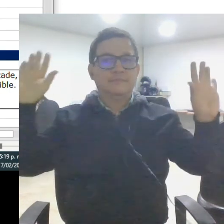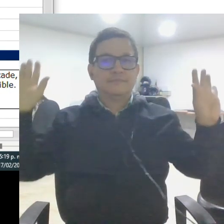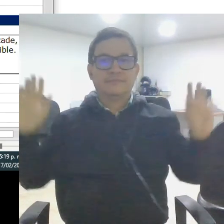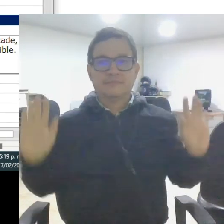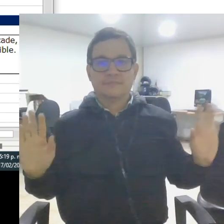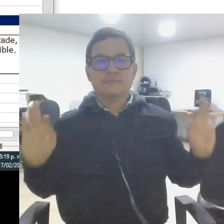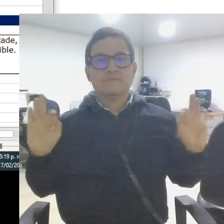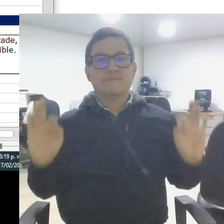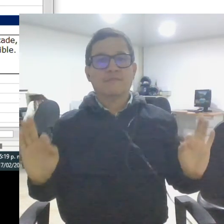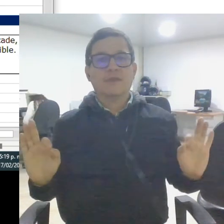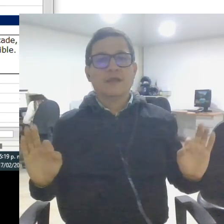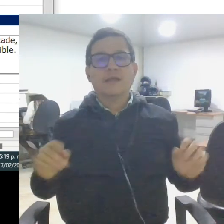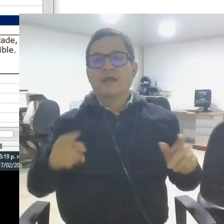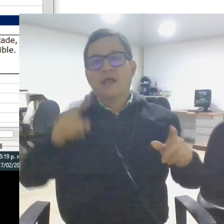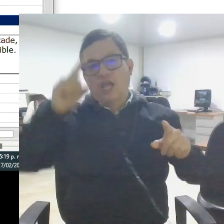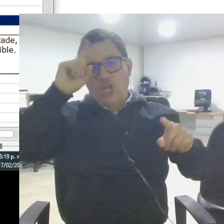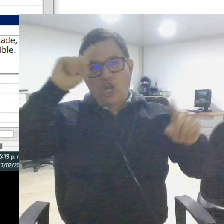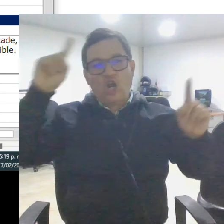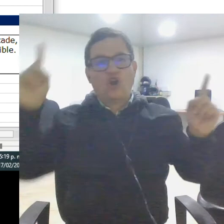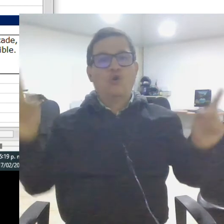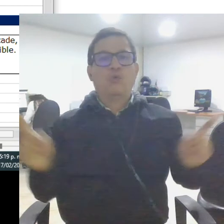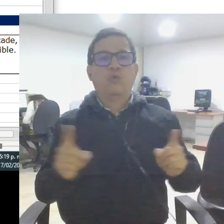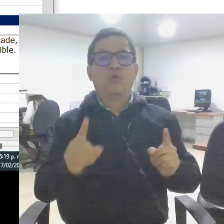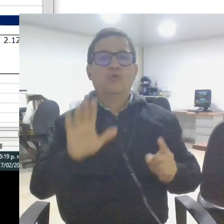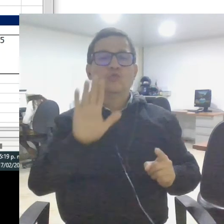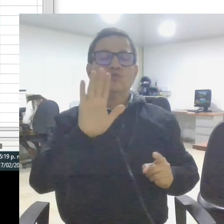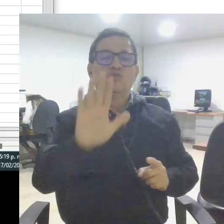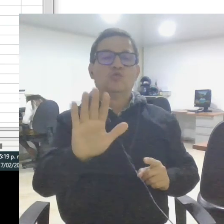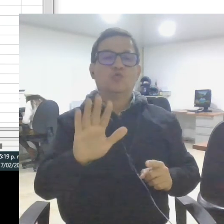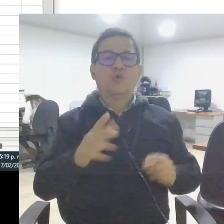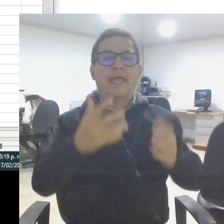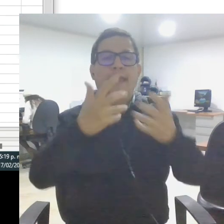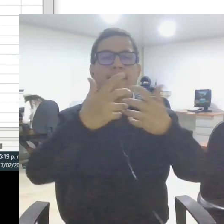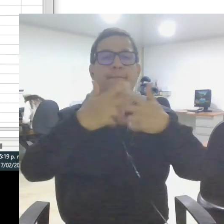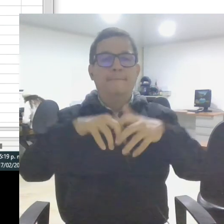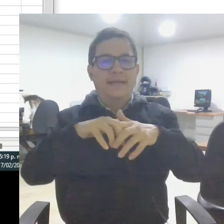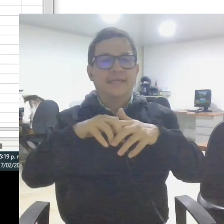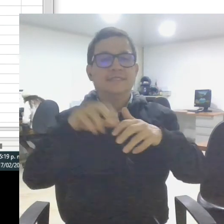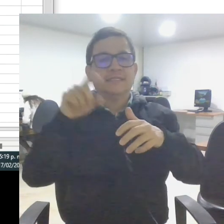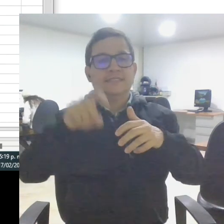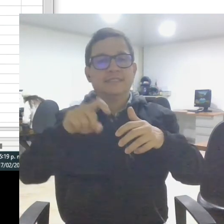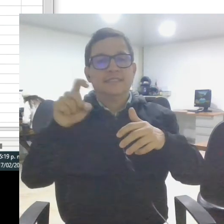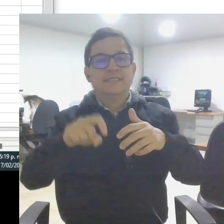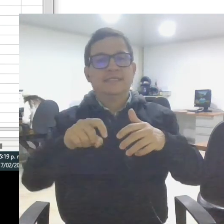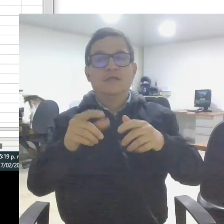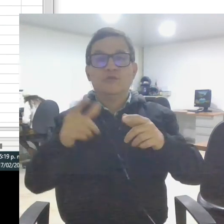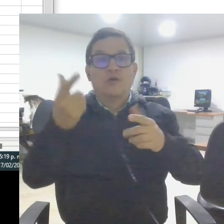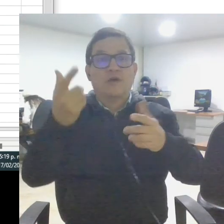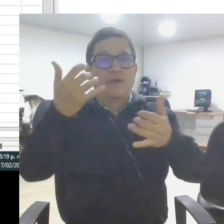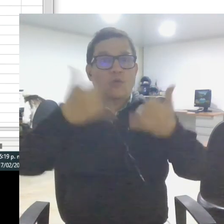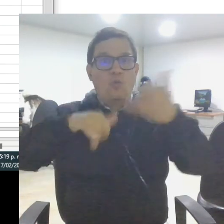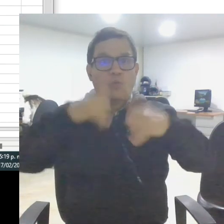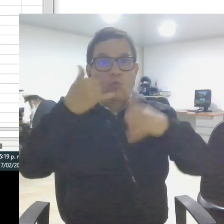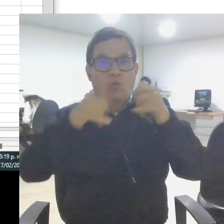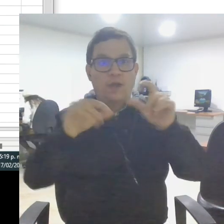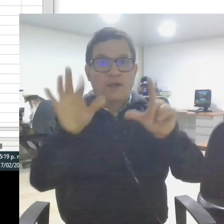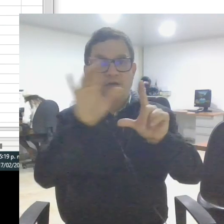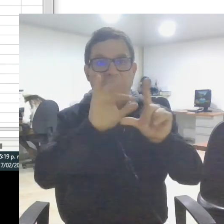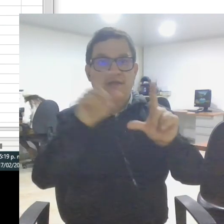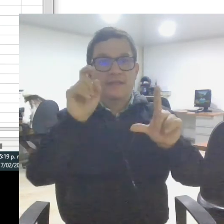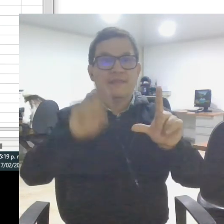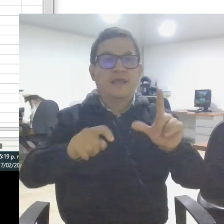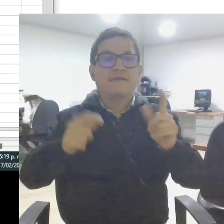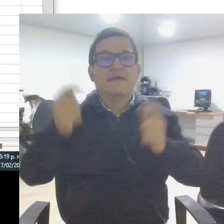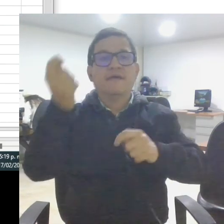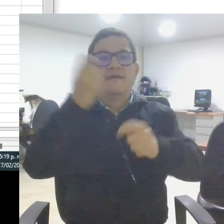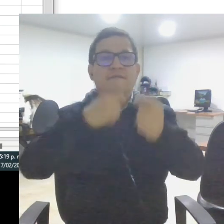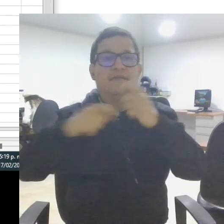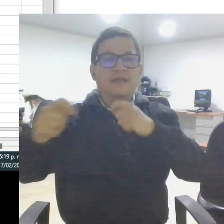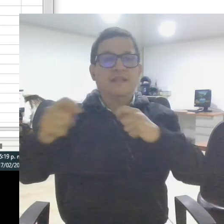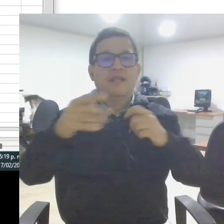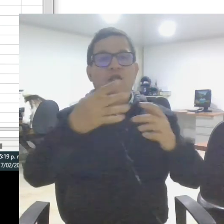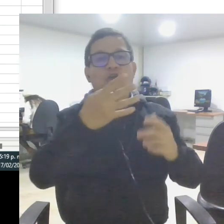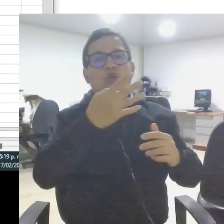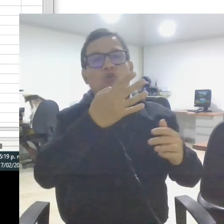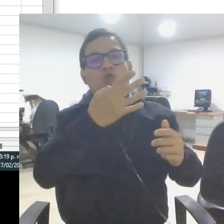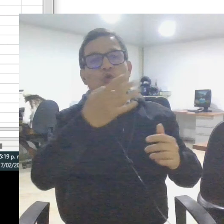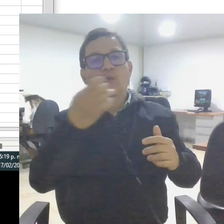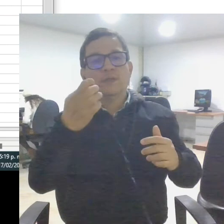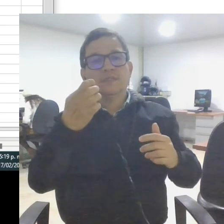En conclusión, la empresa Nintendo en el lanzamiento de los videojuegos debe vender 938